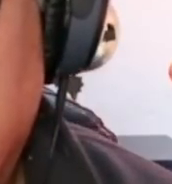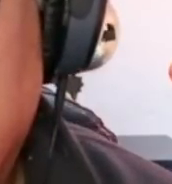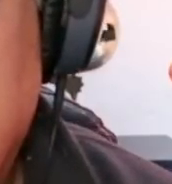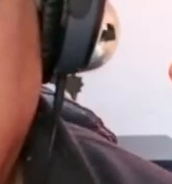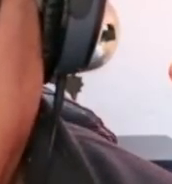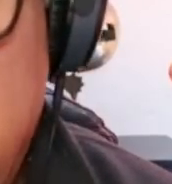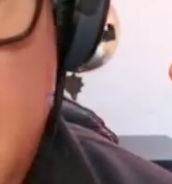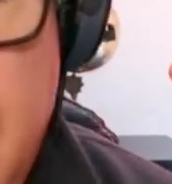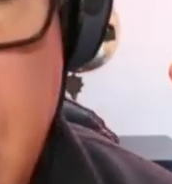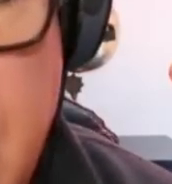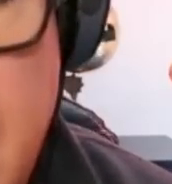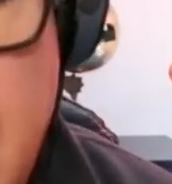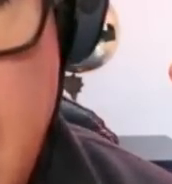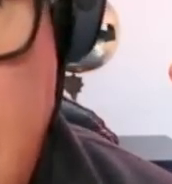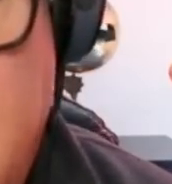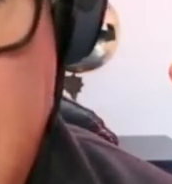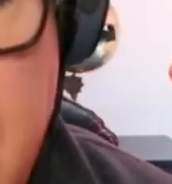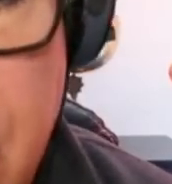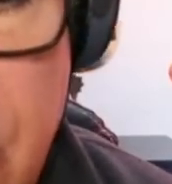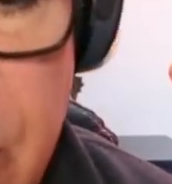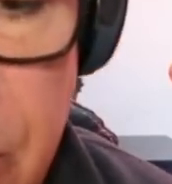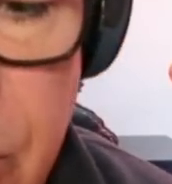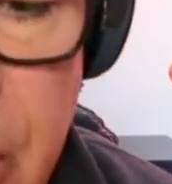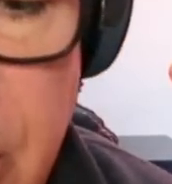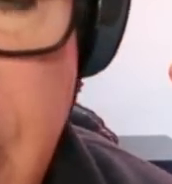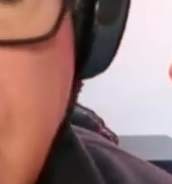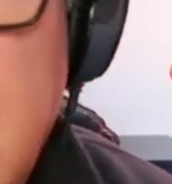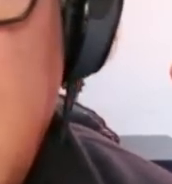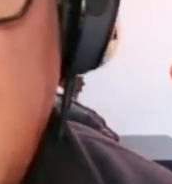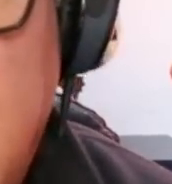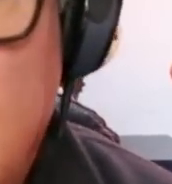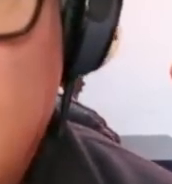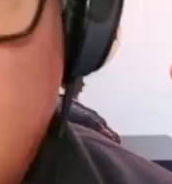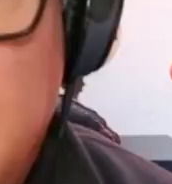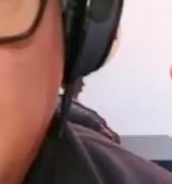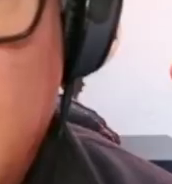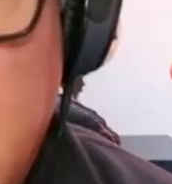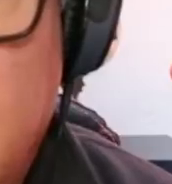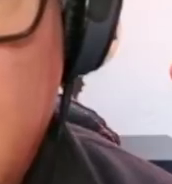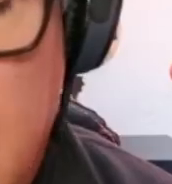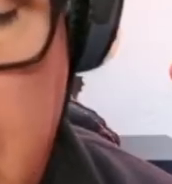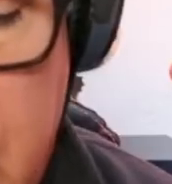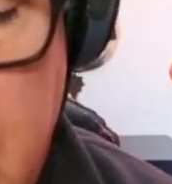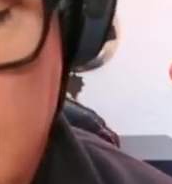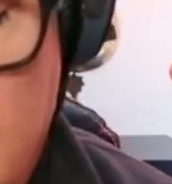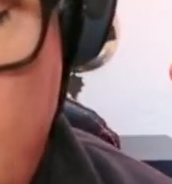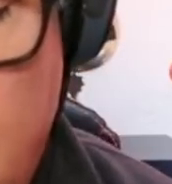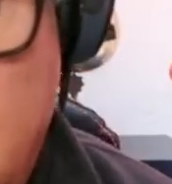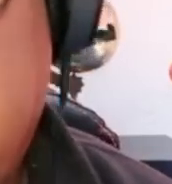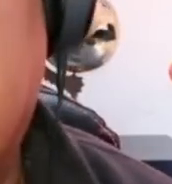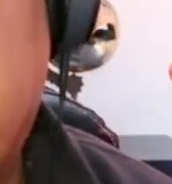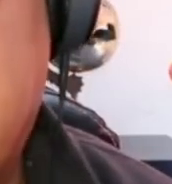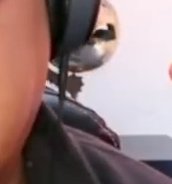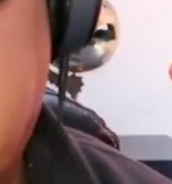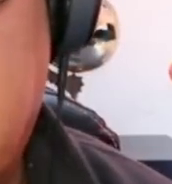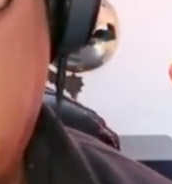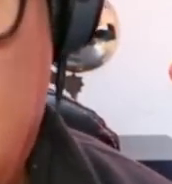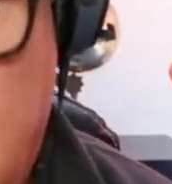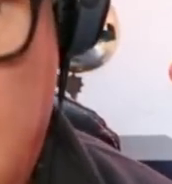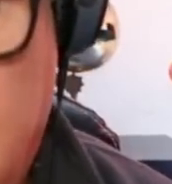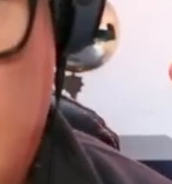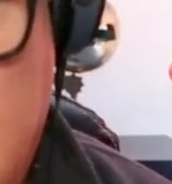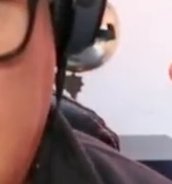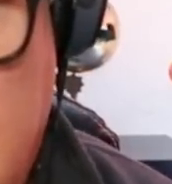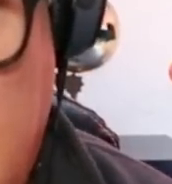con un gran periodista que ya falleció, el señor Sánchez, éramos dos personas los que le hacíamos, cuando Pedro Ferriz inició